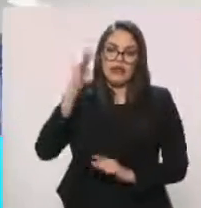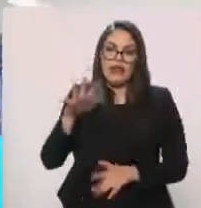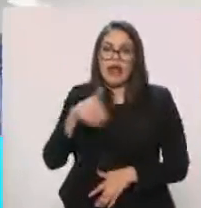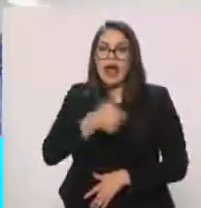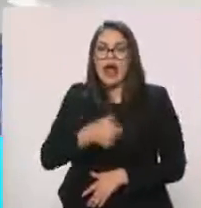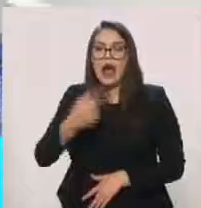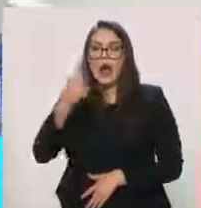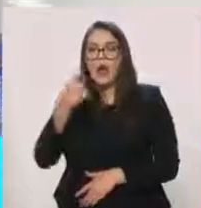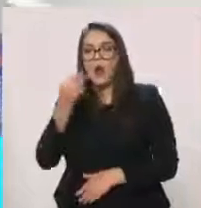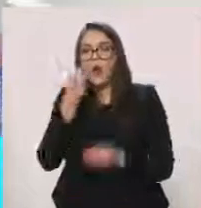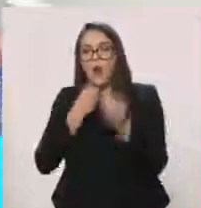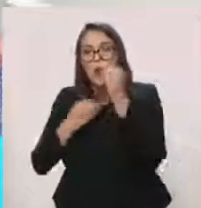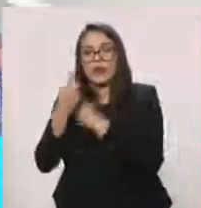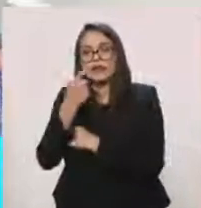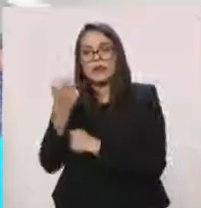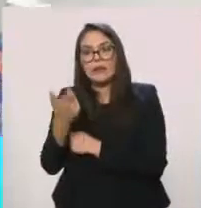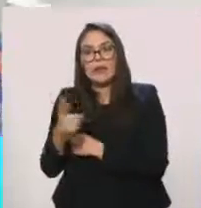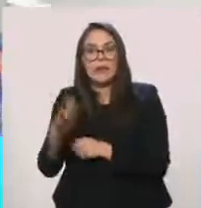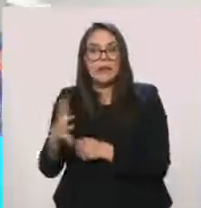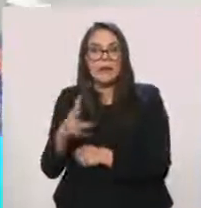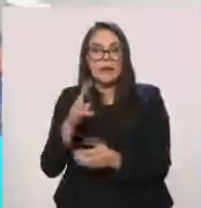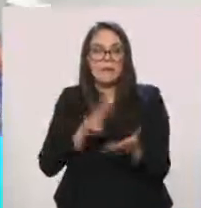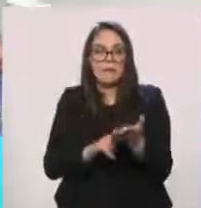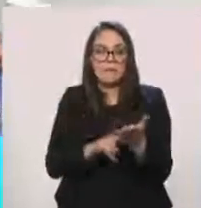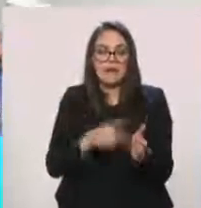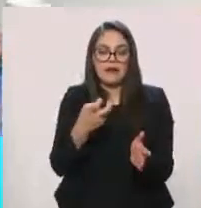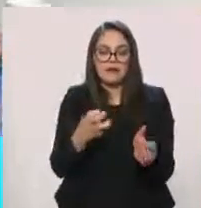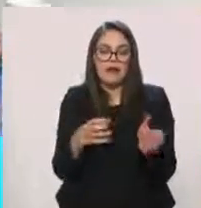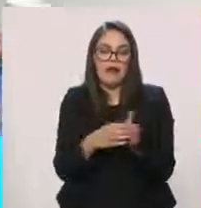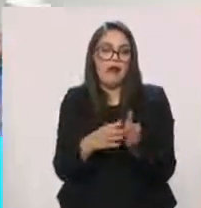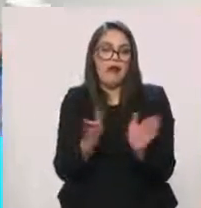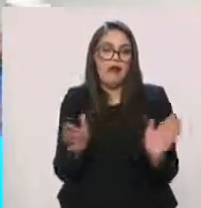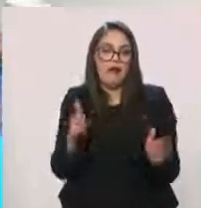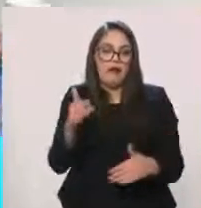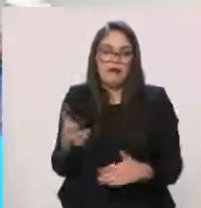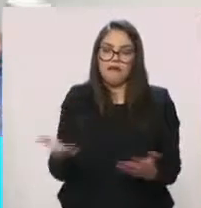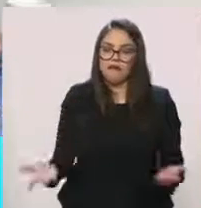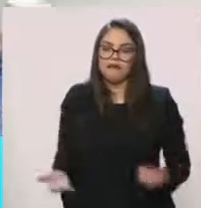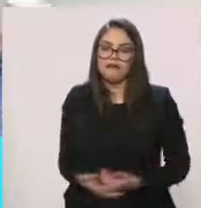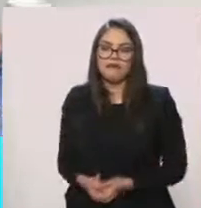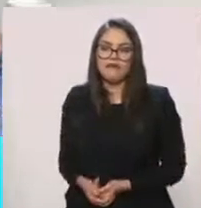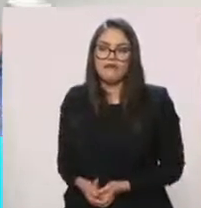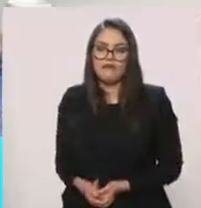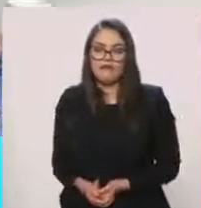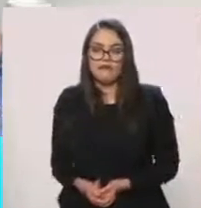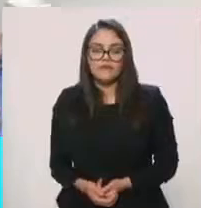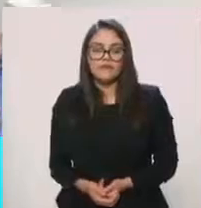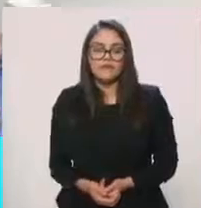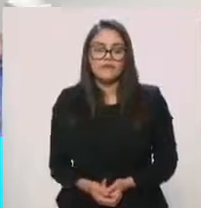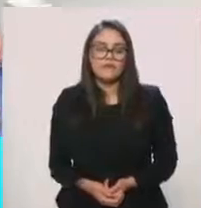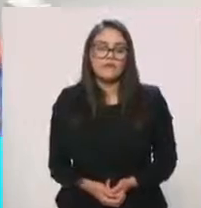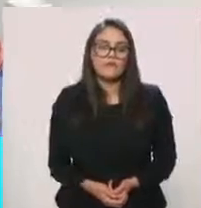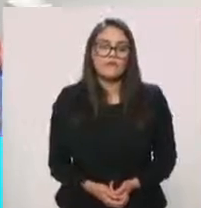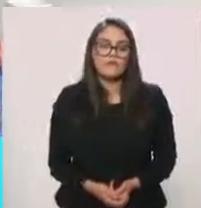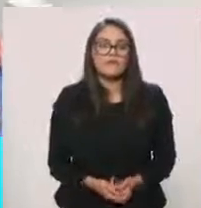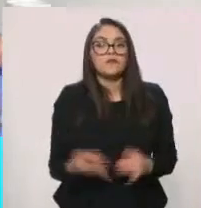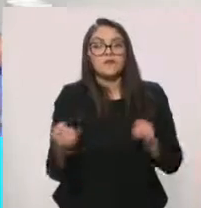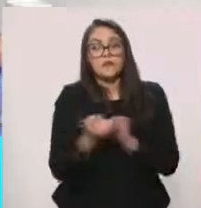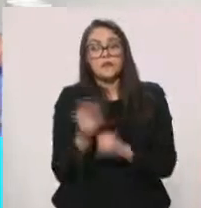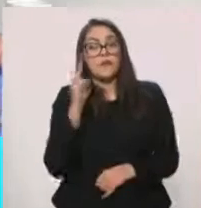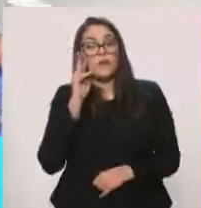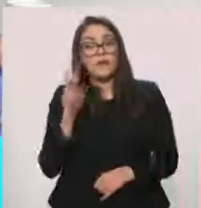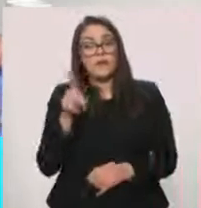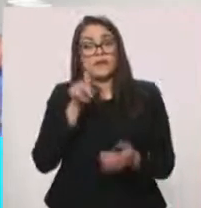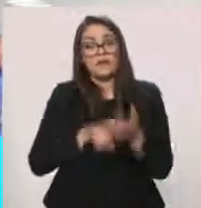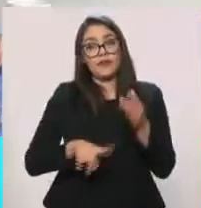platillo que es enviado hasta el personal médico. Exactamente. Y bueno, ahí también, como podrán ver, como